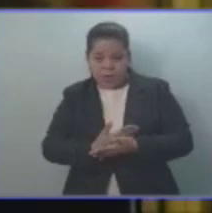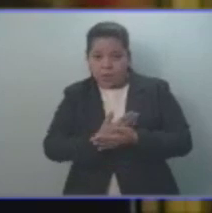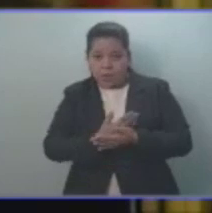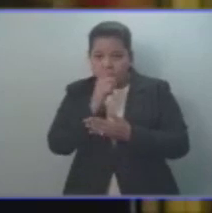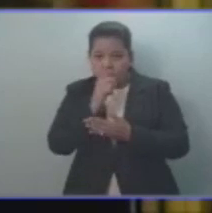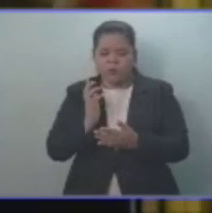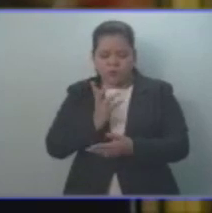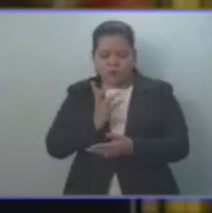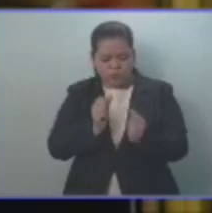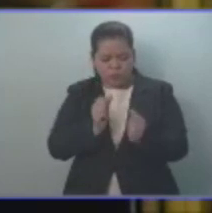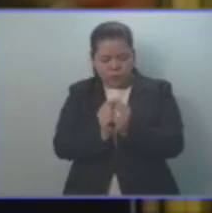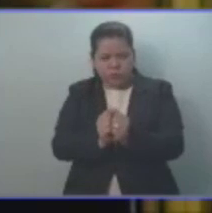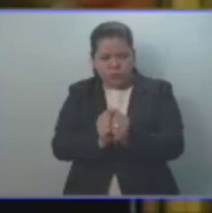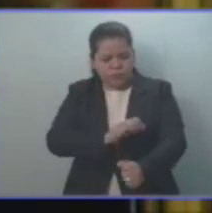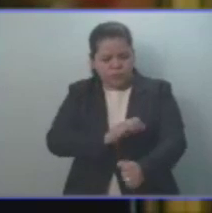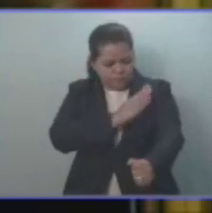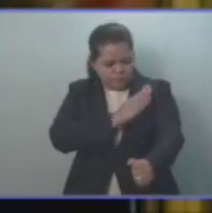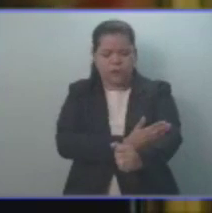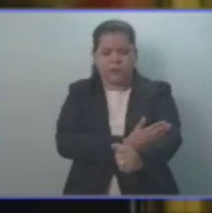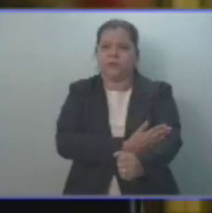única.